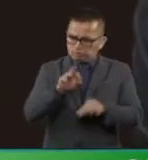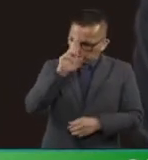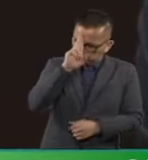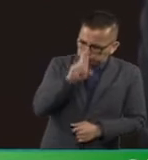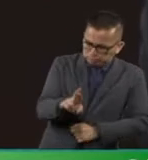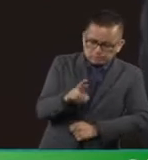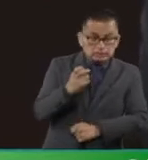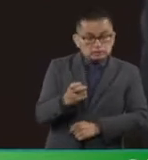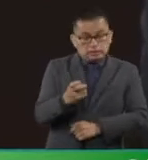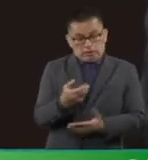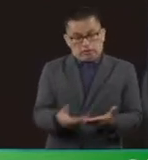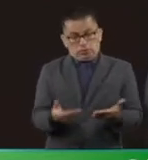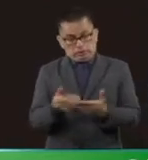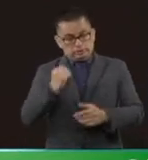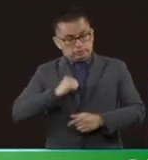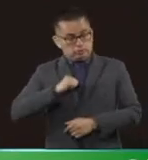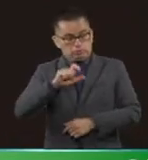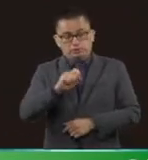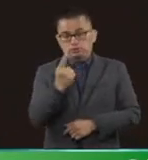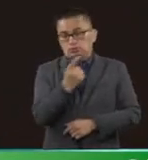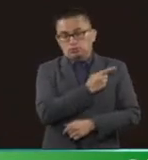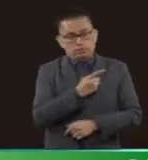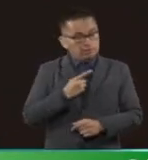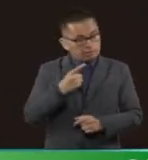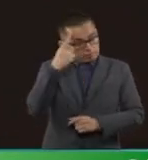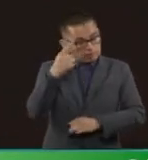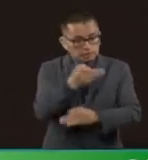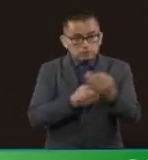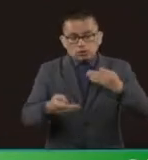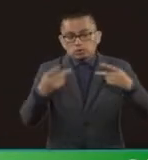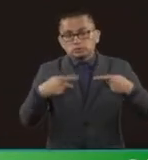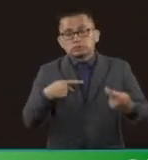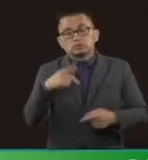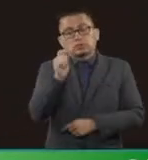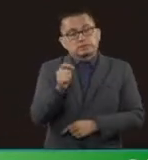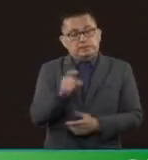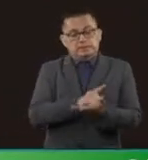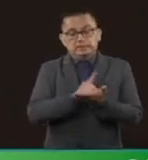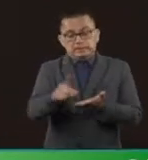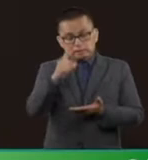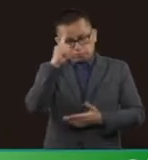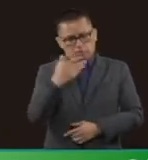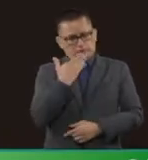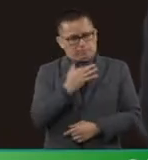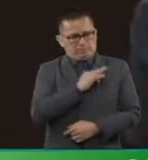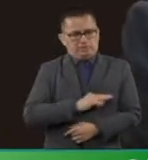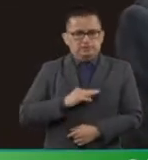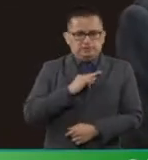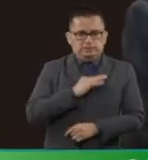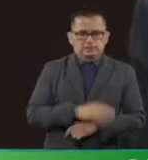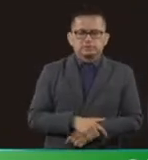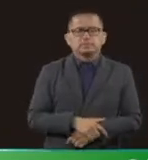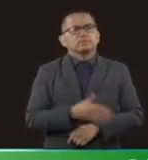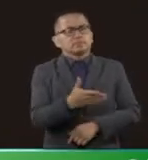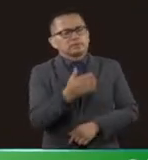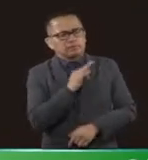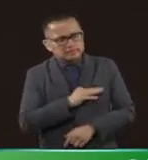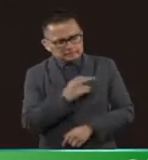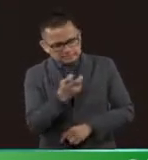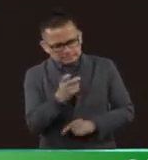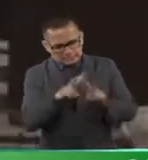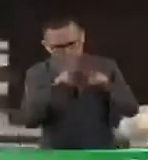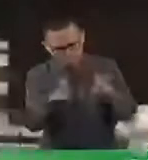aspirar todas y todos los mexicanos, que es el derecho a la felicidad. Así es que enhorabuena y felicidades por el consenso.